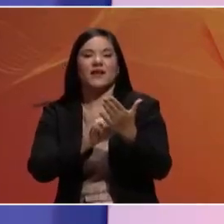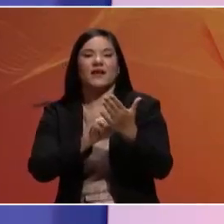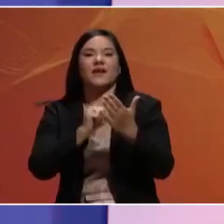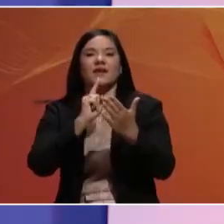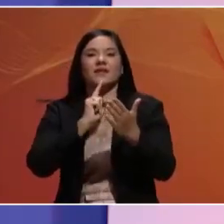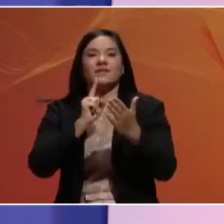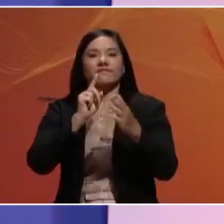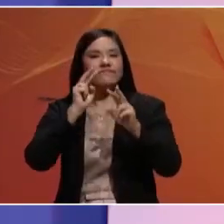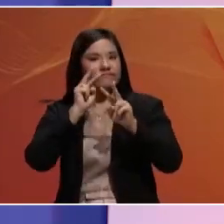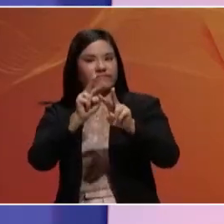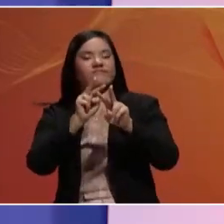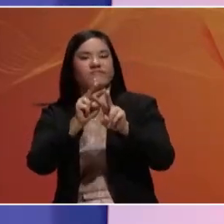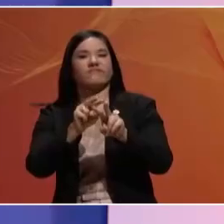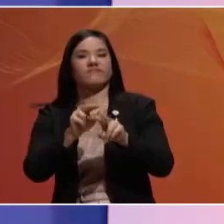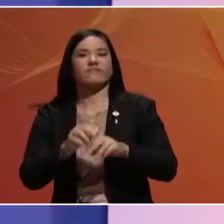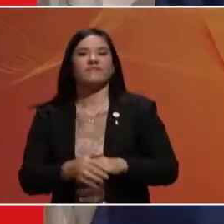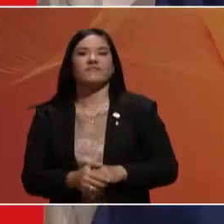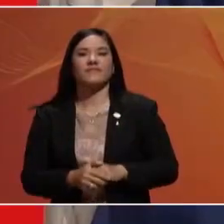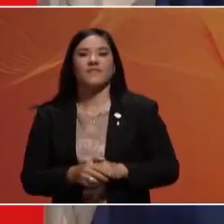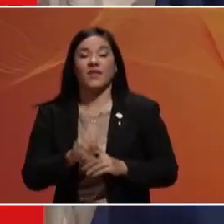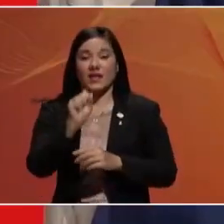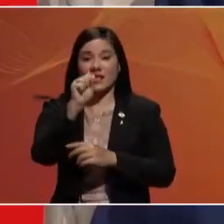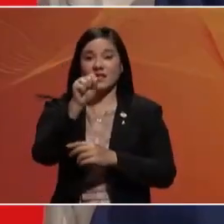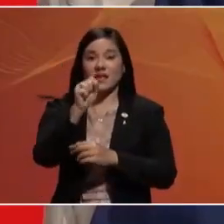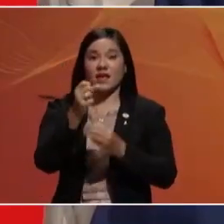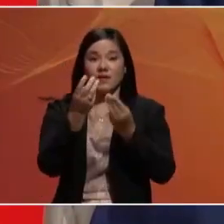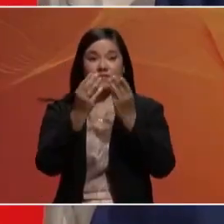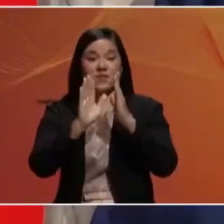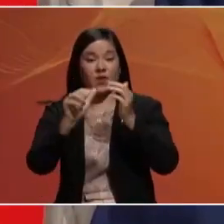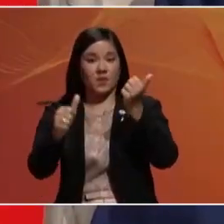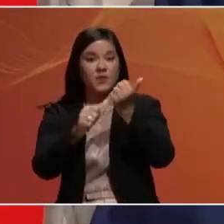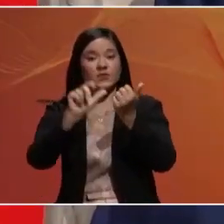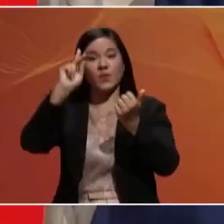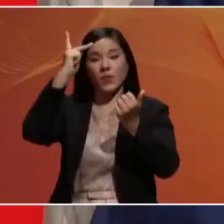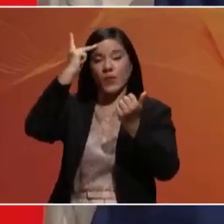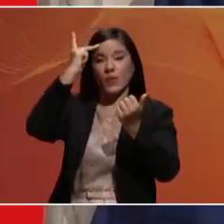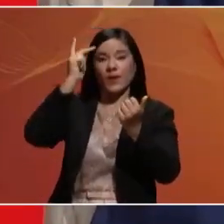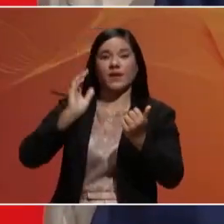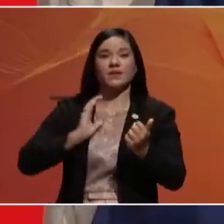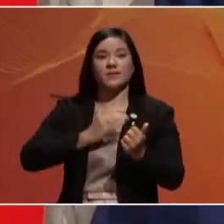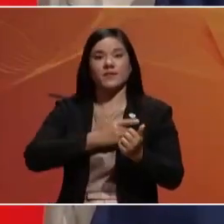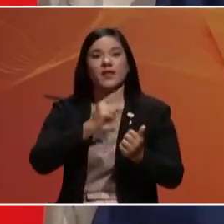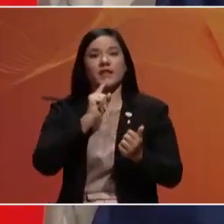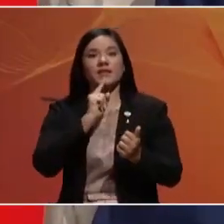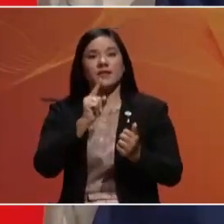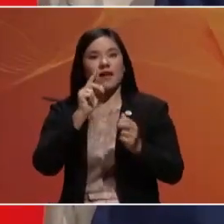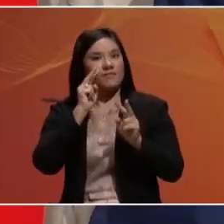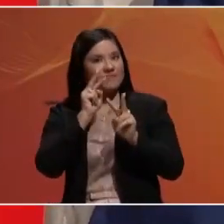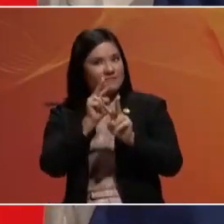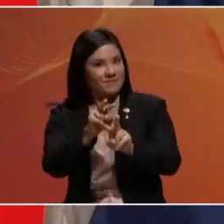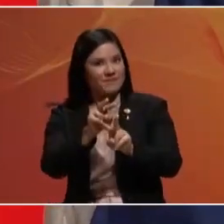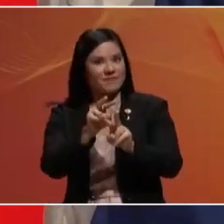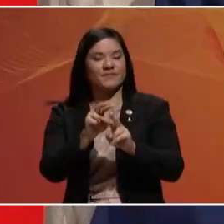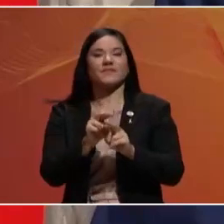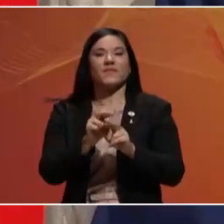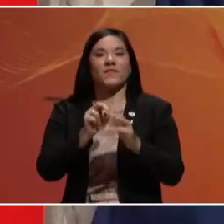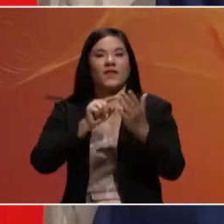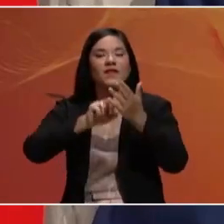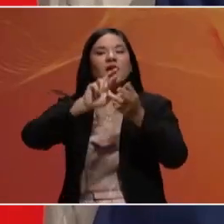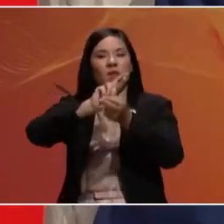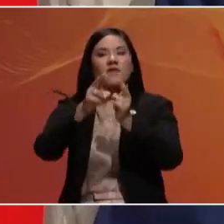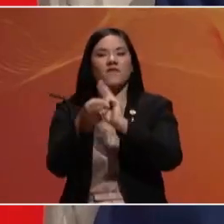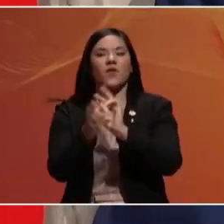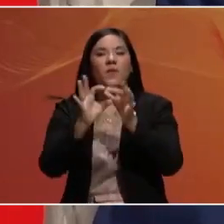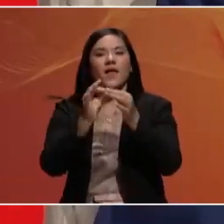su rango de acción. Sí, el Ministerio de Administración Pública es un tema que no es nuestro, pero está inmerso, sí, en una reforma